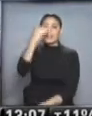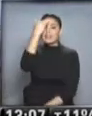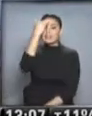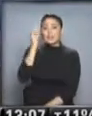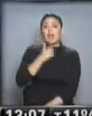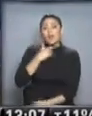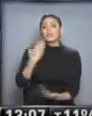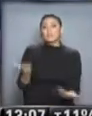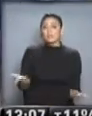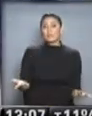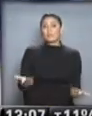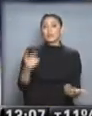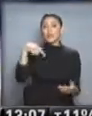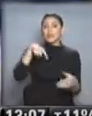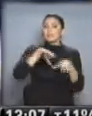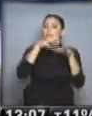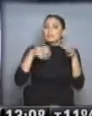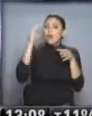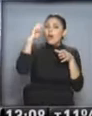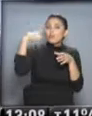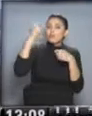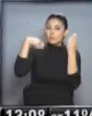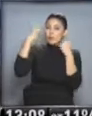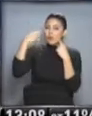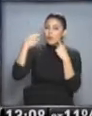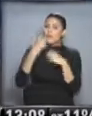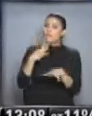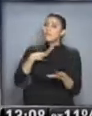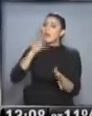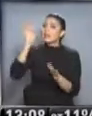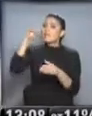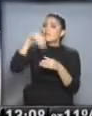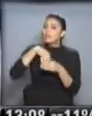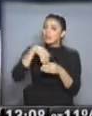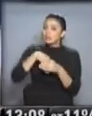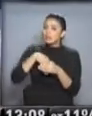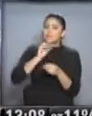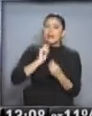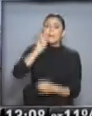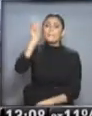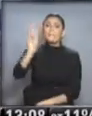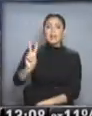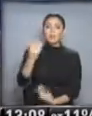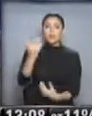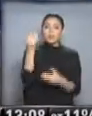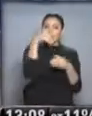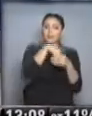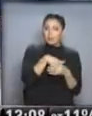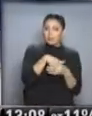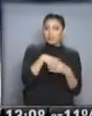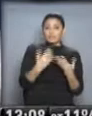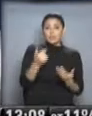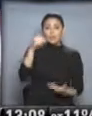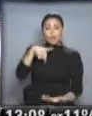pero claro que sucede el parlamento de paraguay todavía no votó afirmativamente a venezuela como miembro pleno y venezuela